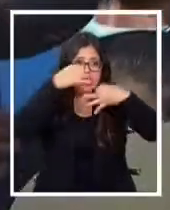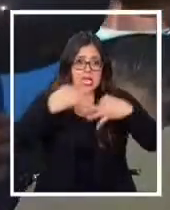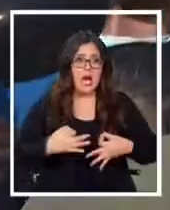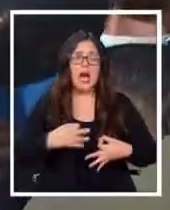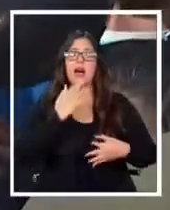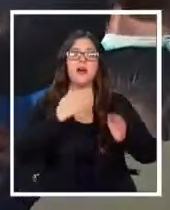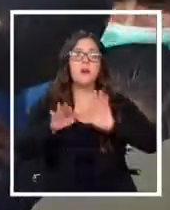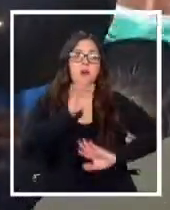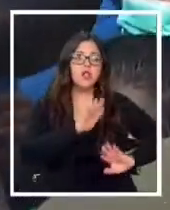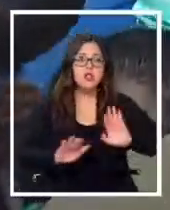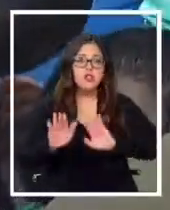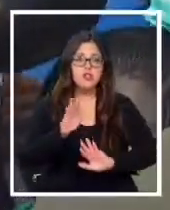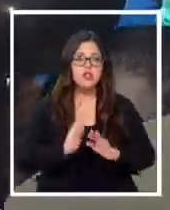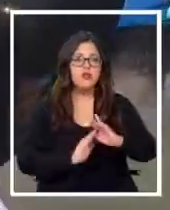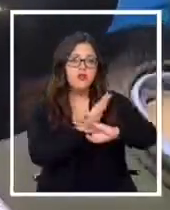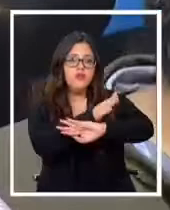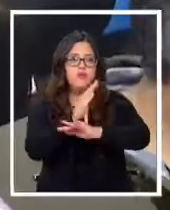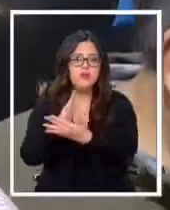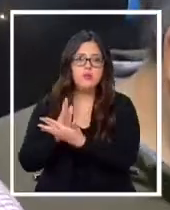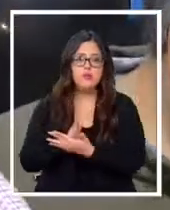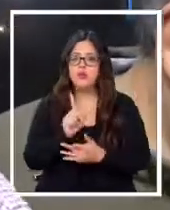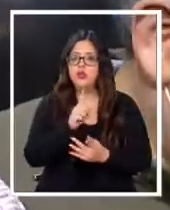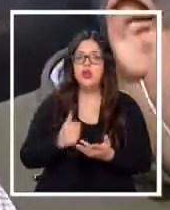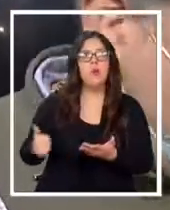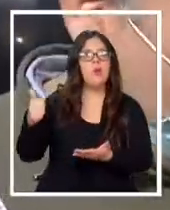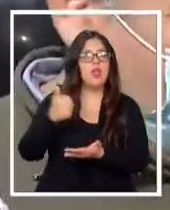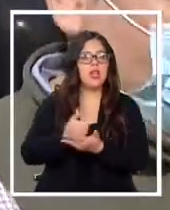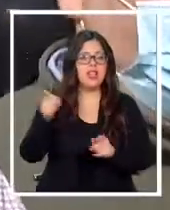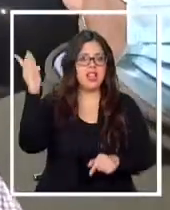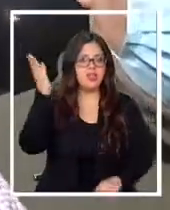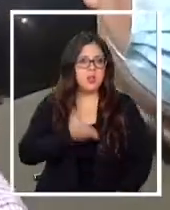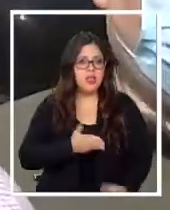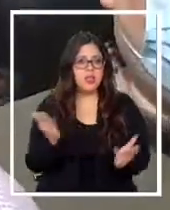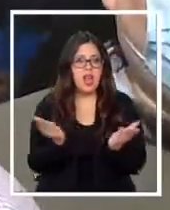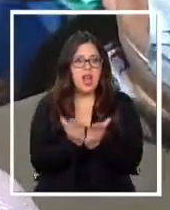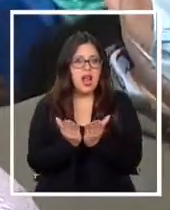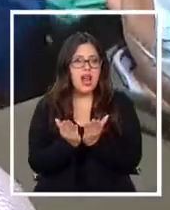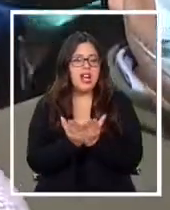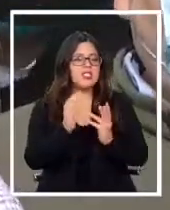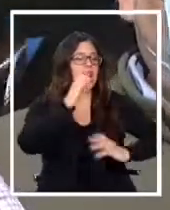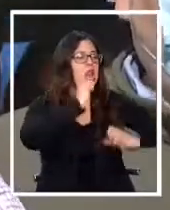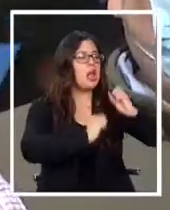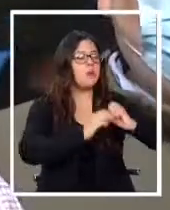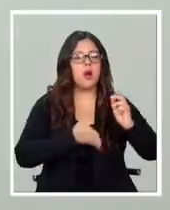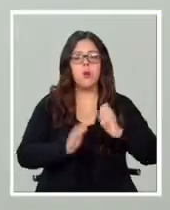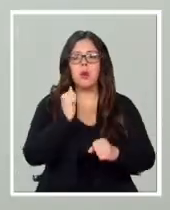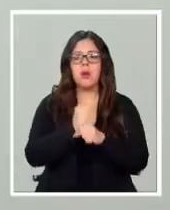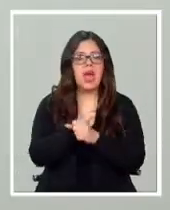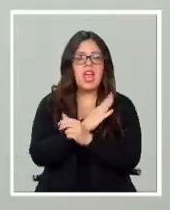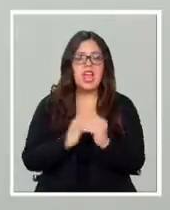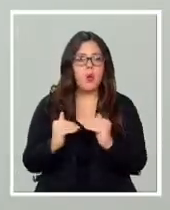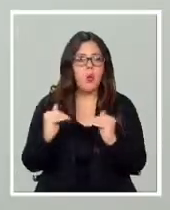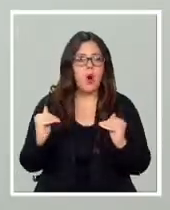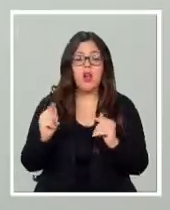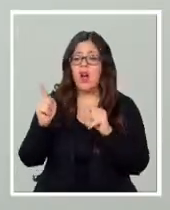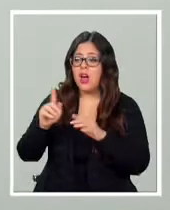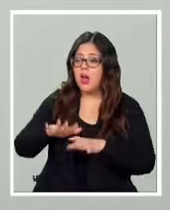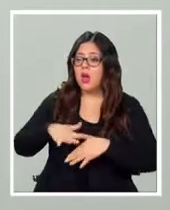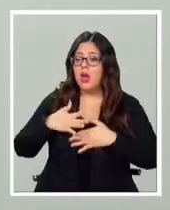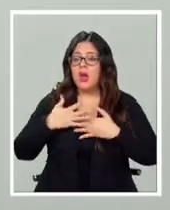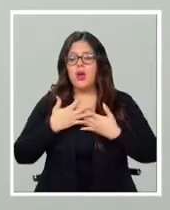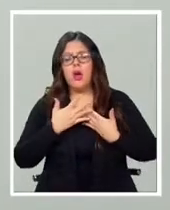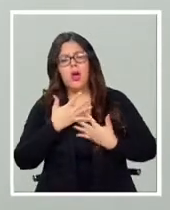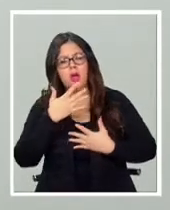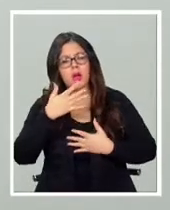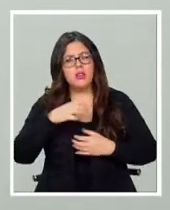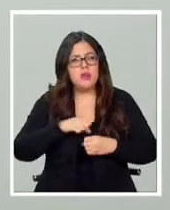además protegidos a los colegios y no tener que, como alcalde, tener que suspender clases mientras el cordón industrial sigue trabajando igual. Uno puede sentir náuseas,